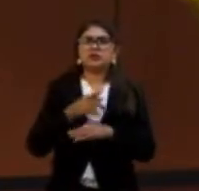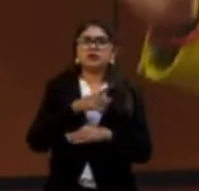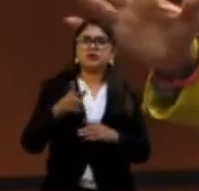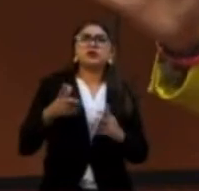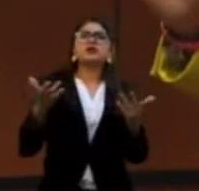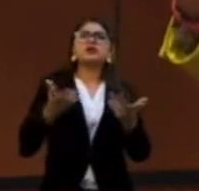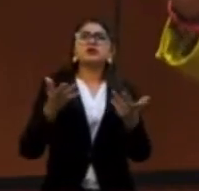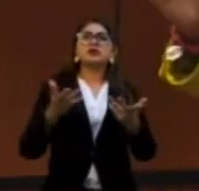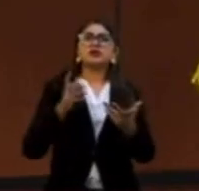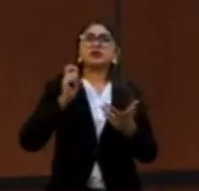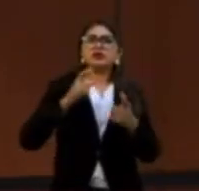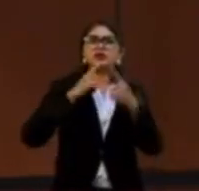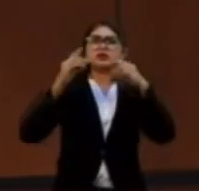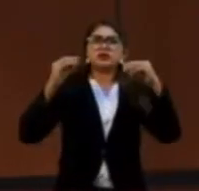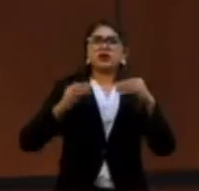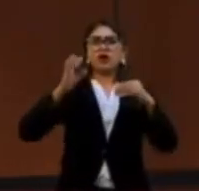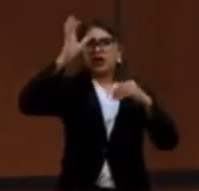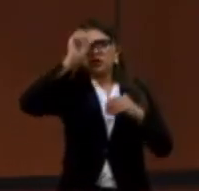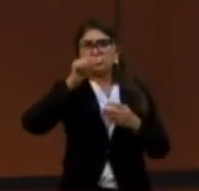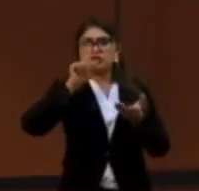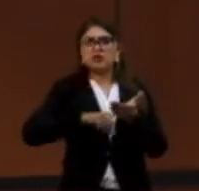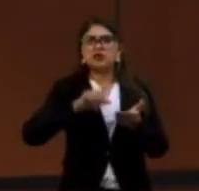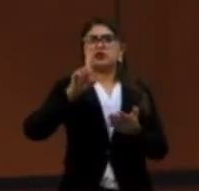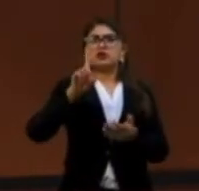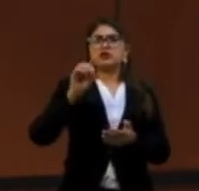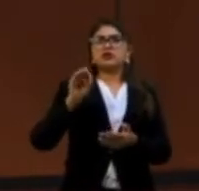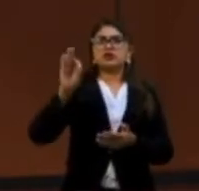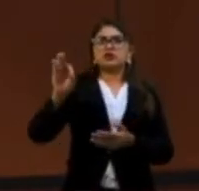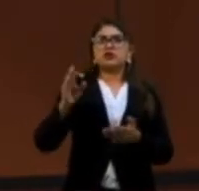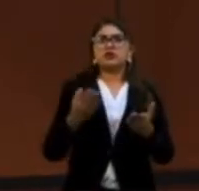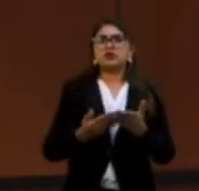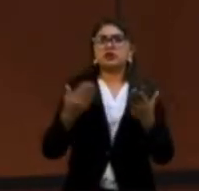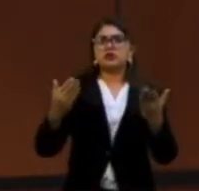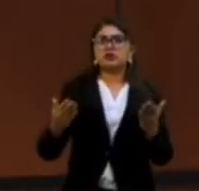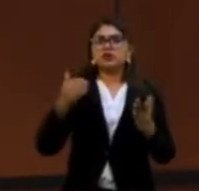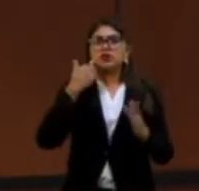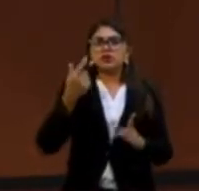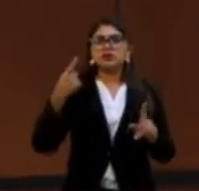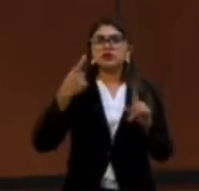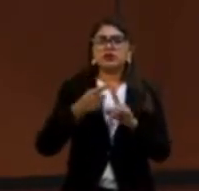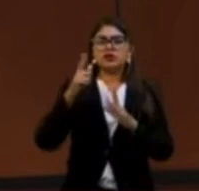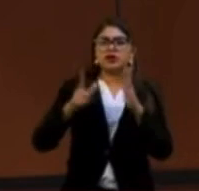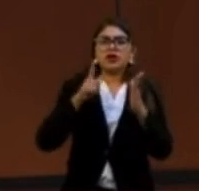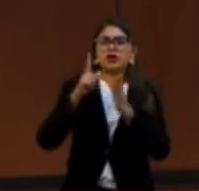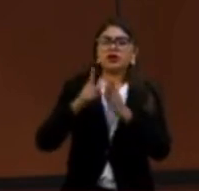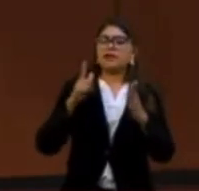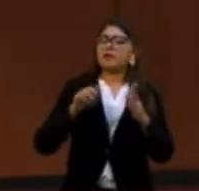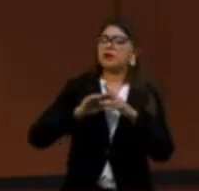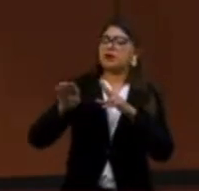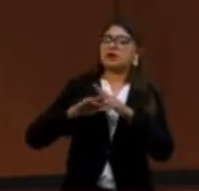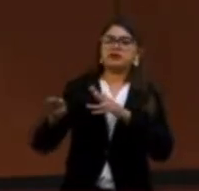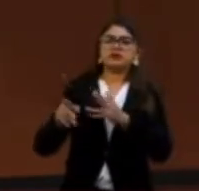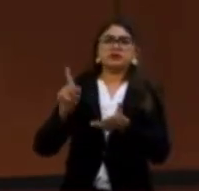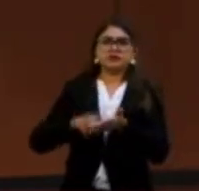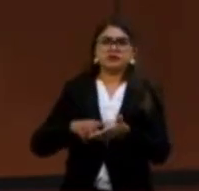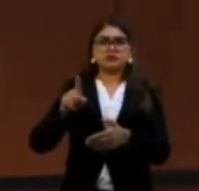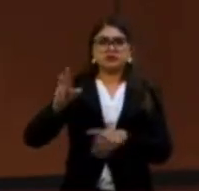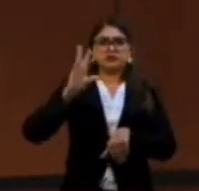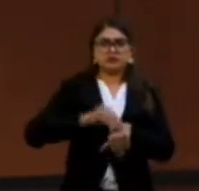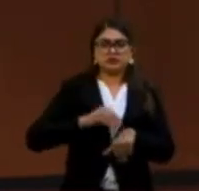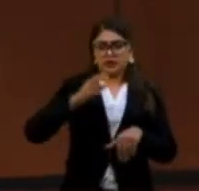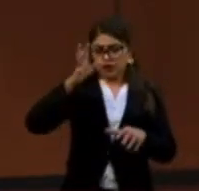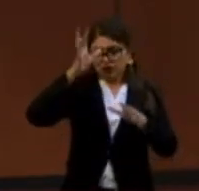mediante acuerdos en el Diario Oficial de la Federación y hoy se pretende que en la ley de migración se institucionalicen los